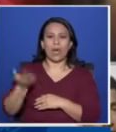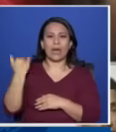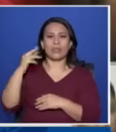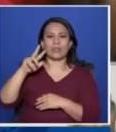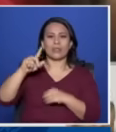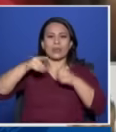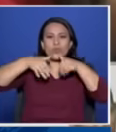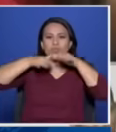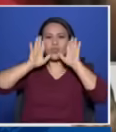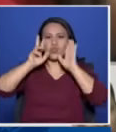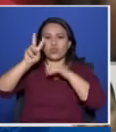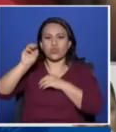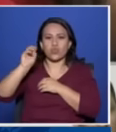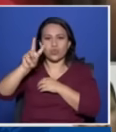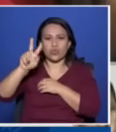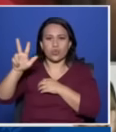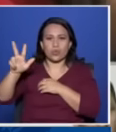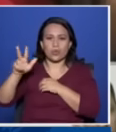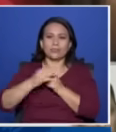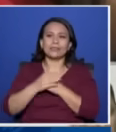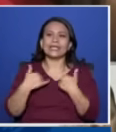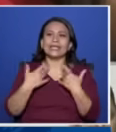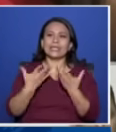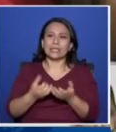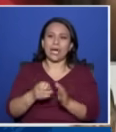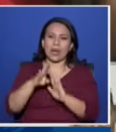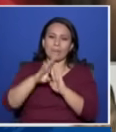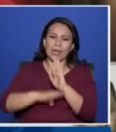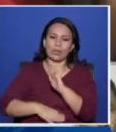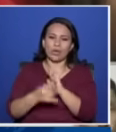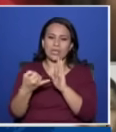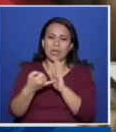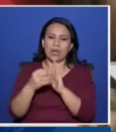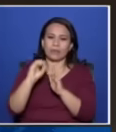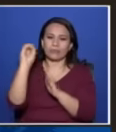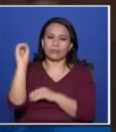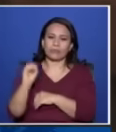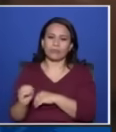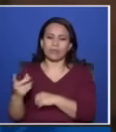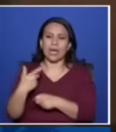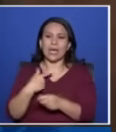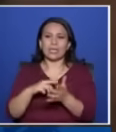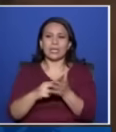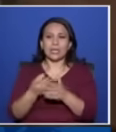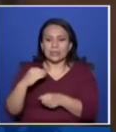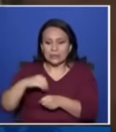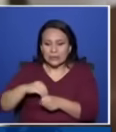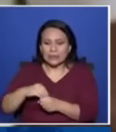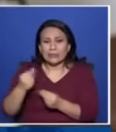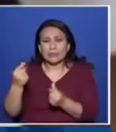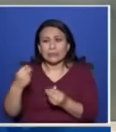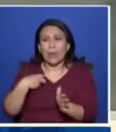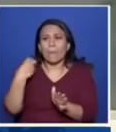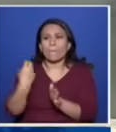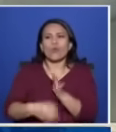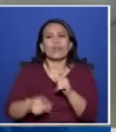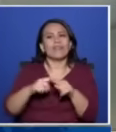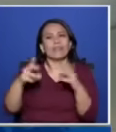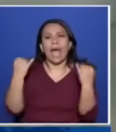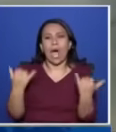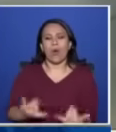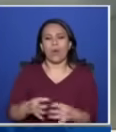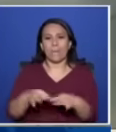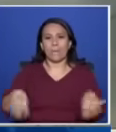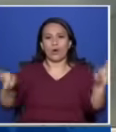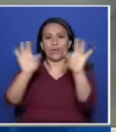de diciembre del 2023. El objetivo es beneficiar a los ciudadanos en el ahorro de los intereses y recargos derivados de los tributos